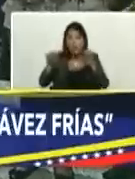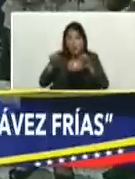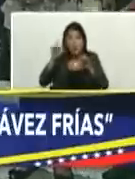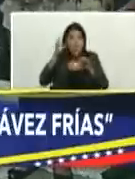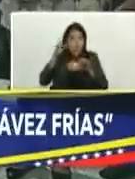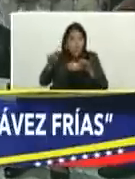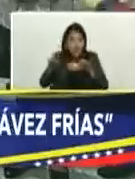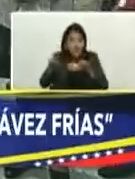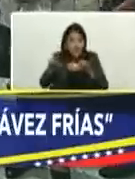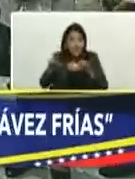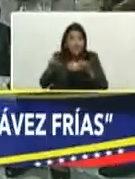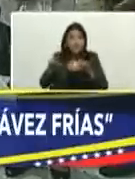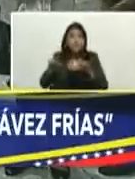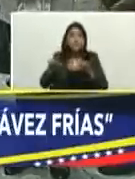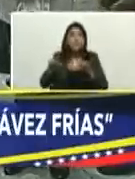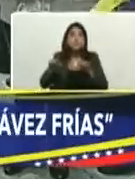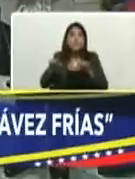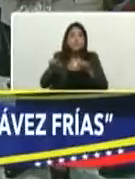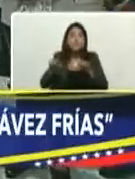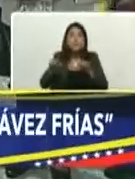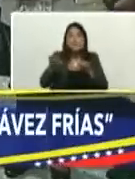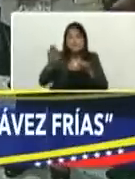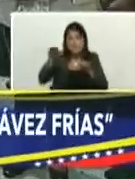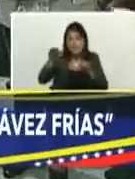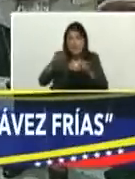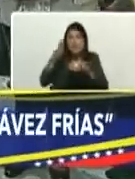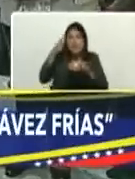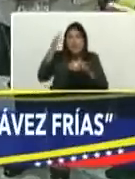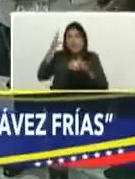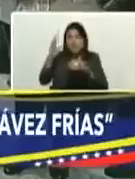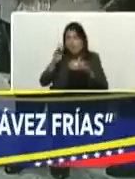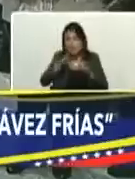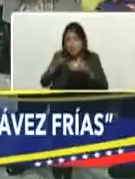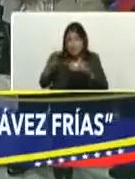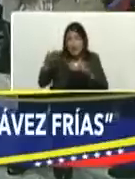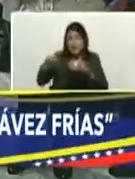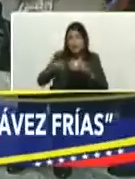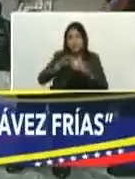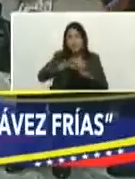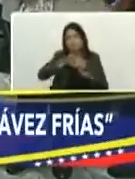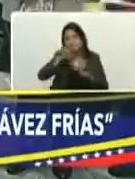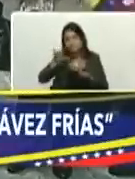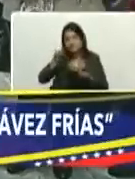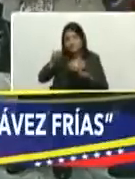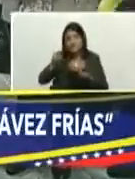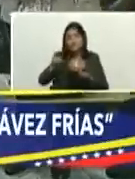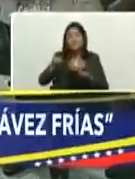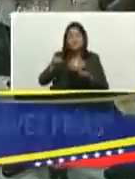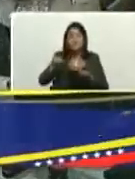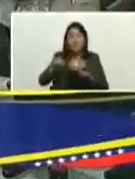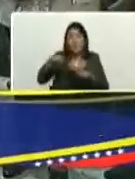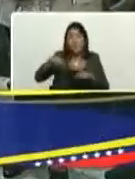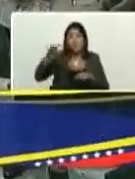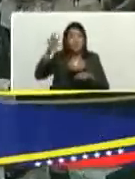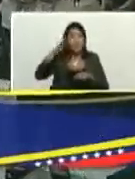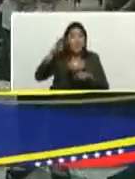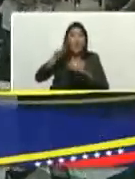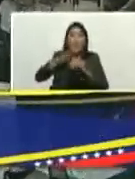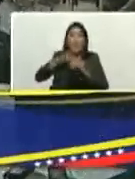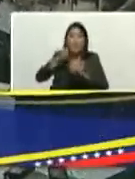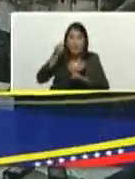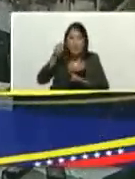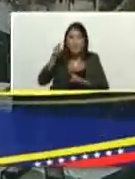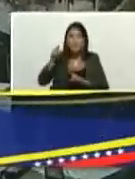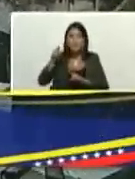visita al Táchira. Ministra, que Dios la bendiga, la queremos mucho desde Táchira. Y se ha dado un sueño realidad hoy en los estudiantes